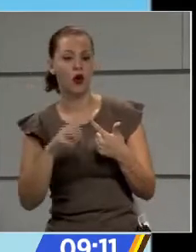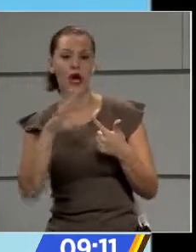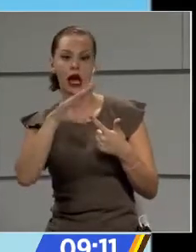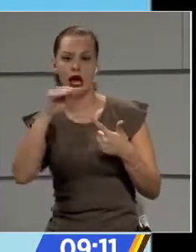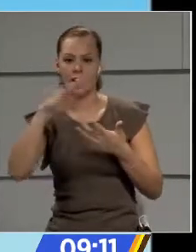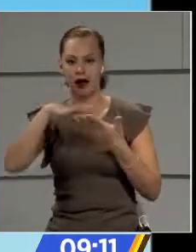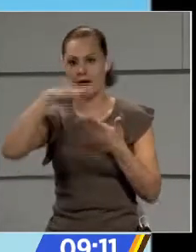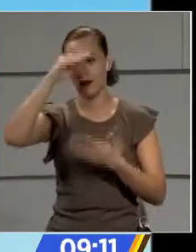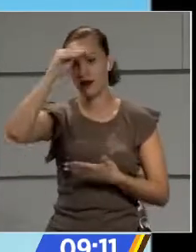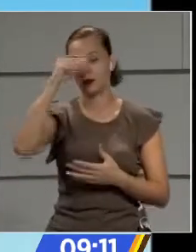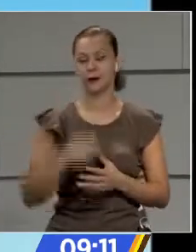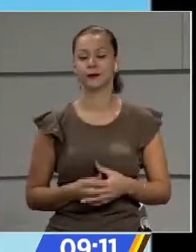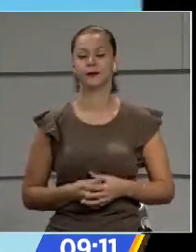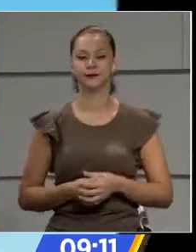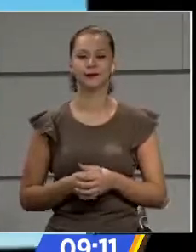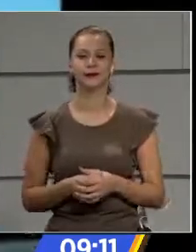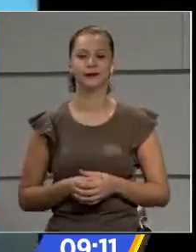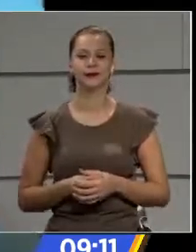aprendizaje.